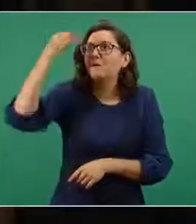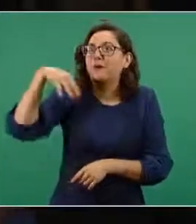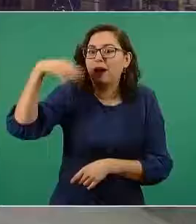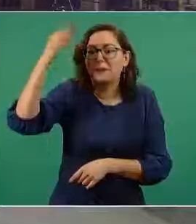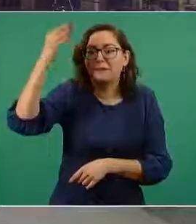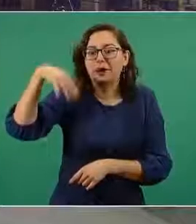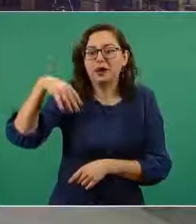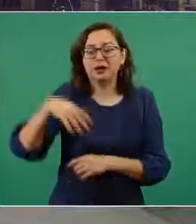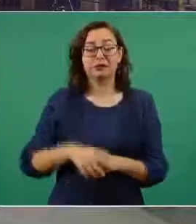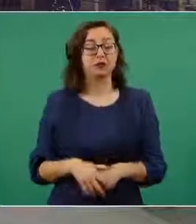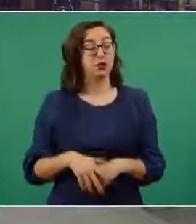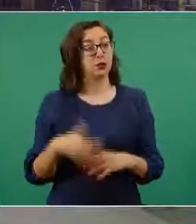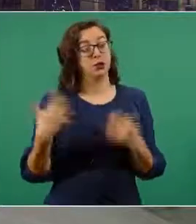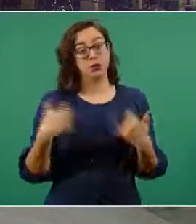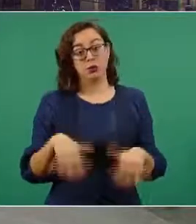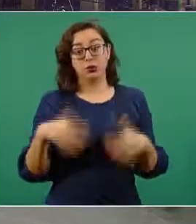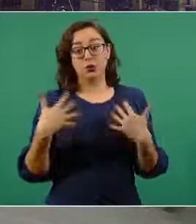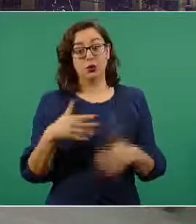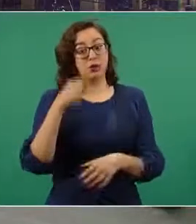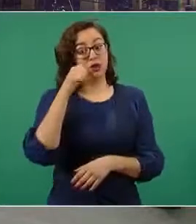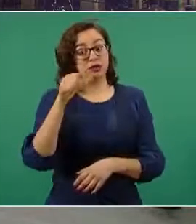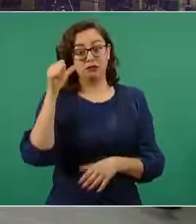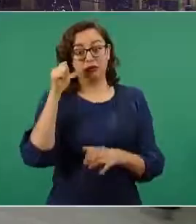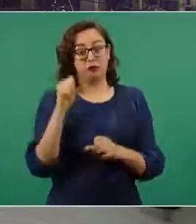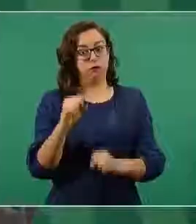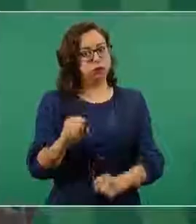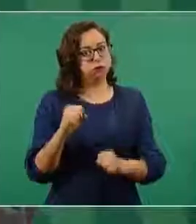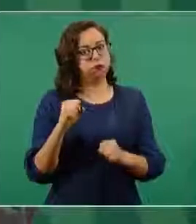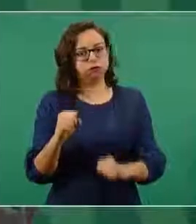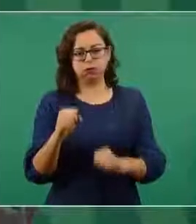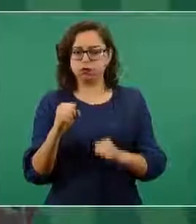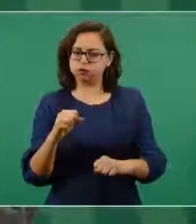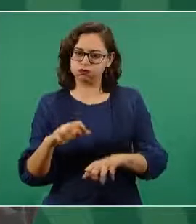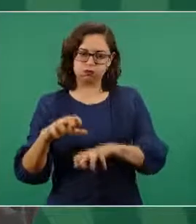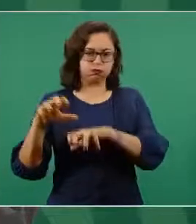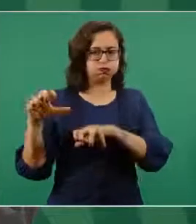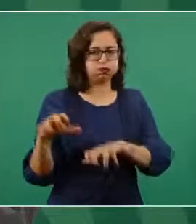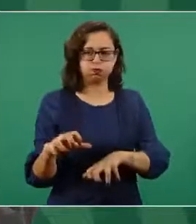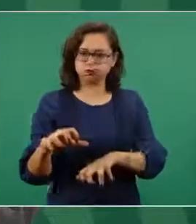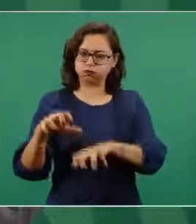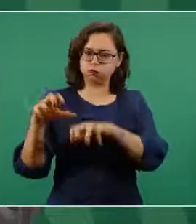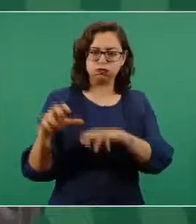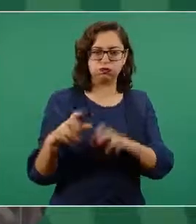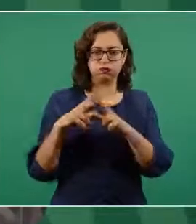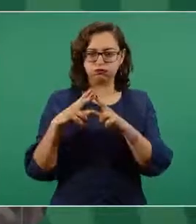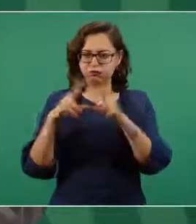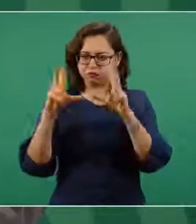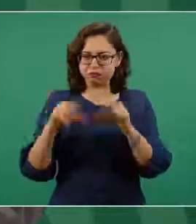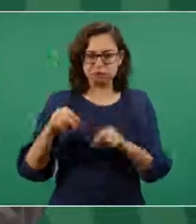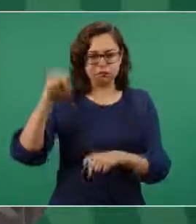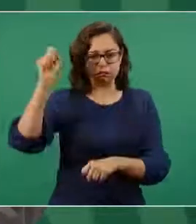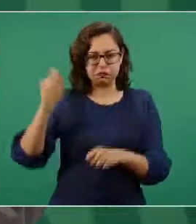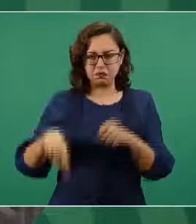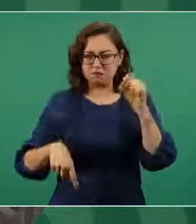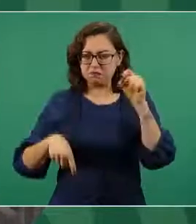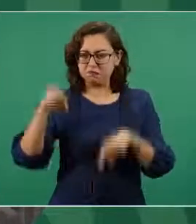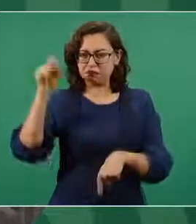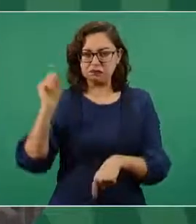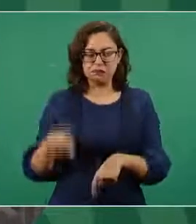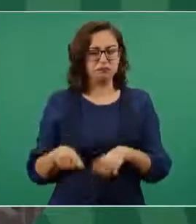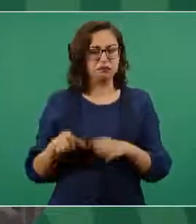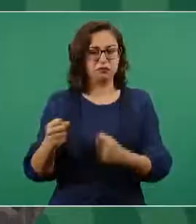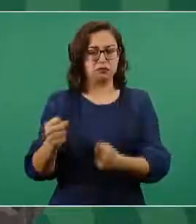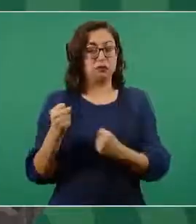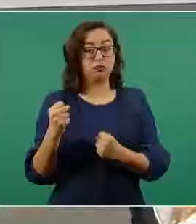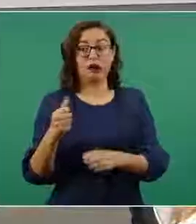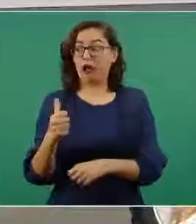Estuvo muy fuerte la lluvia y la granizada aquí en el centro, muy fuerte. Los patios del palacio se llenaron. El templo mayor